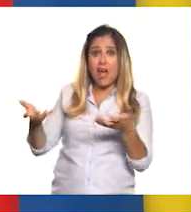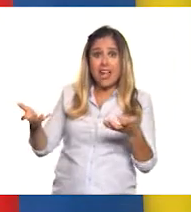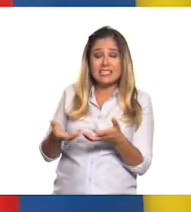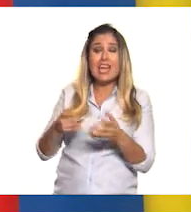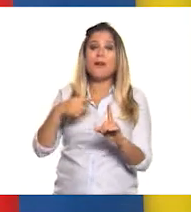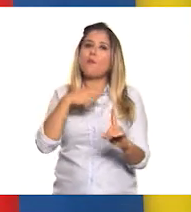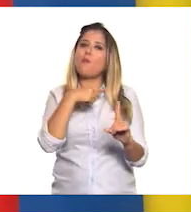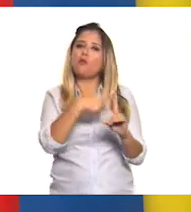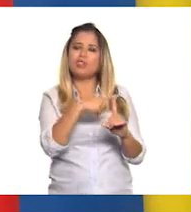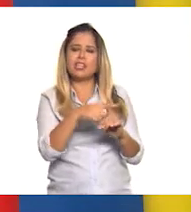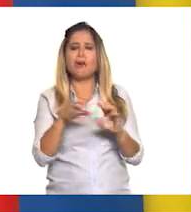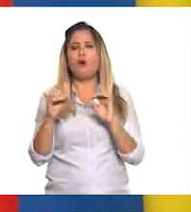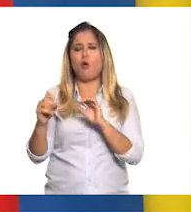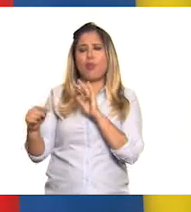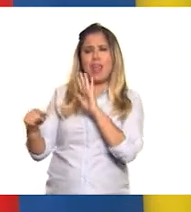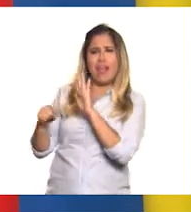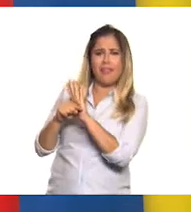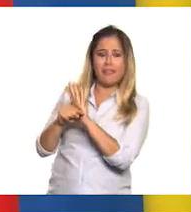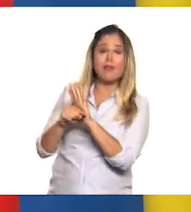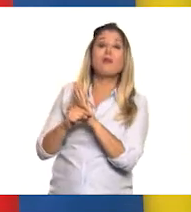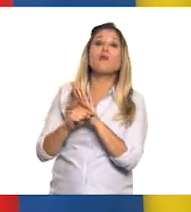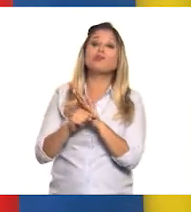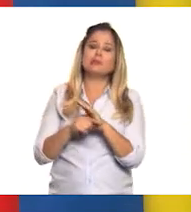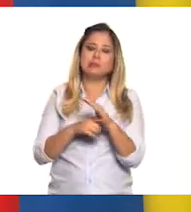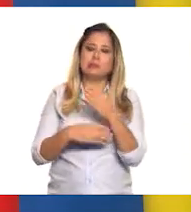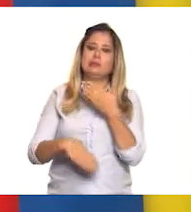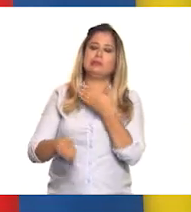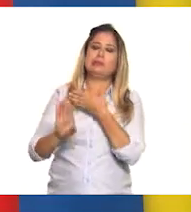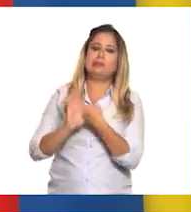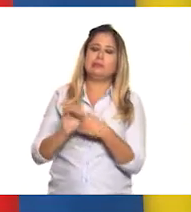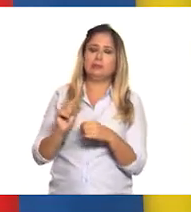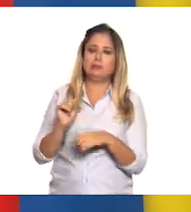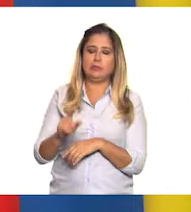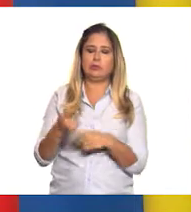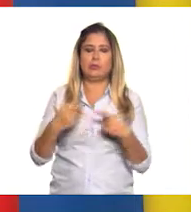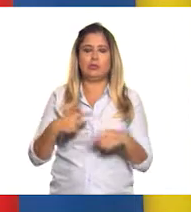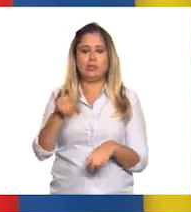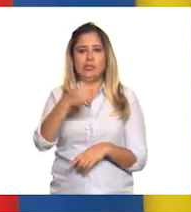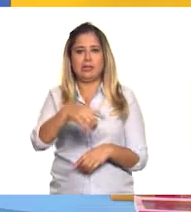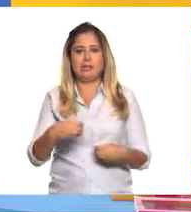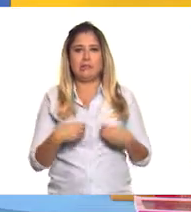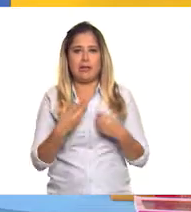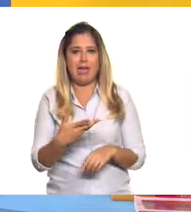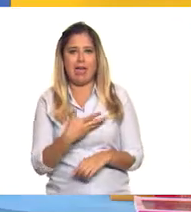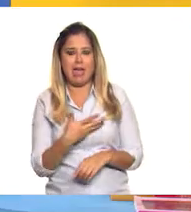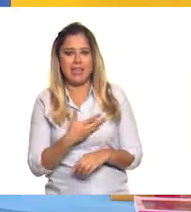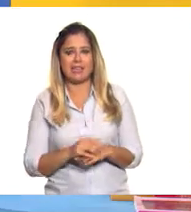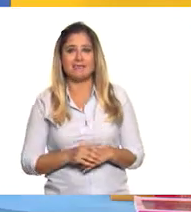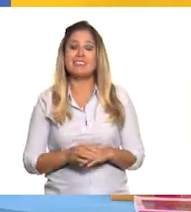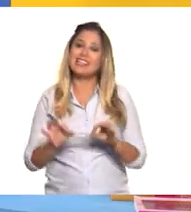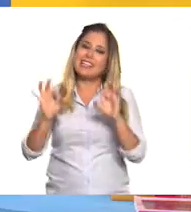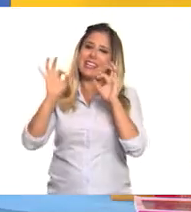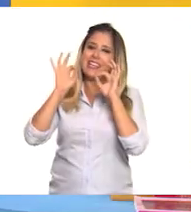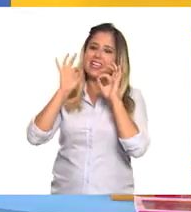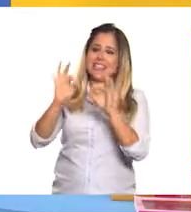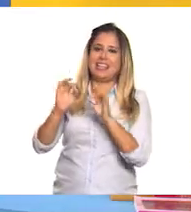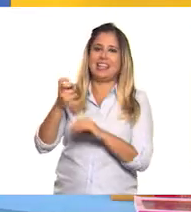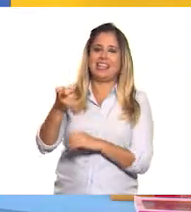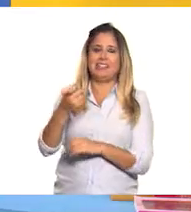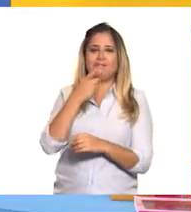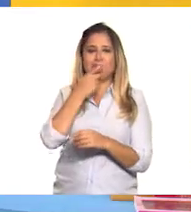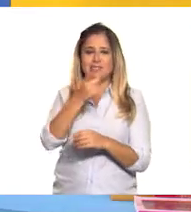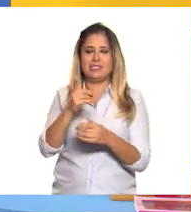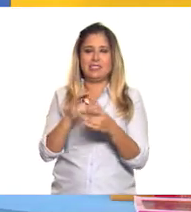acciones positivas o destructivas, nos afectan a nosotros y a las personas con las que vivimos. Excelente reflexión. Muy buena reflexión,